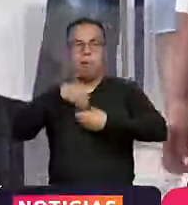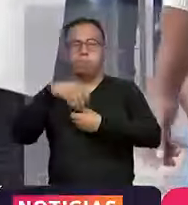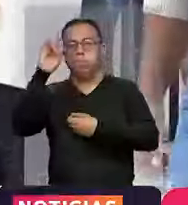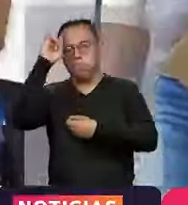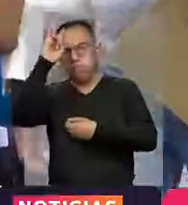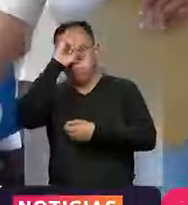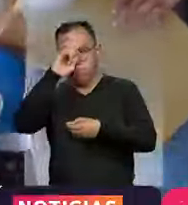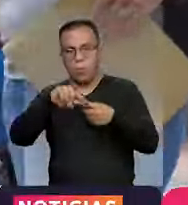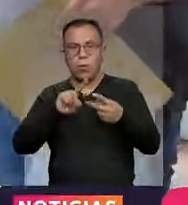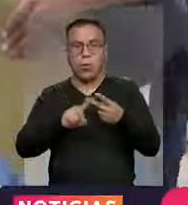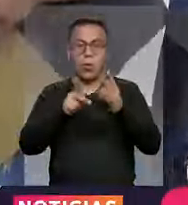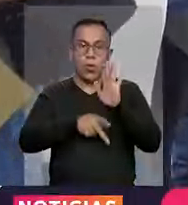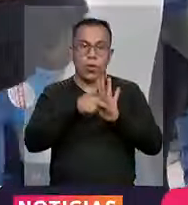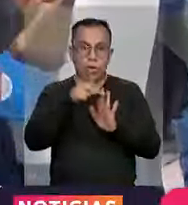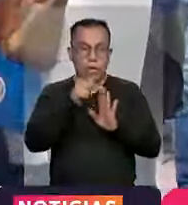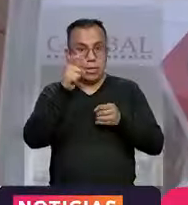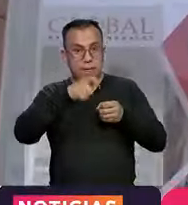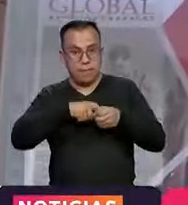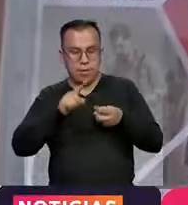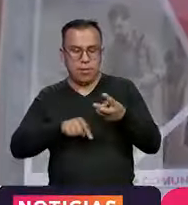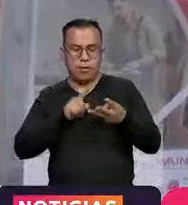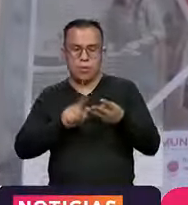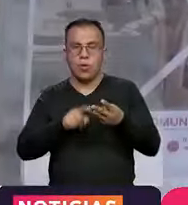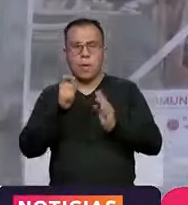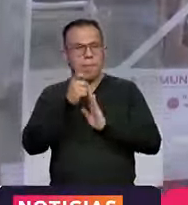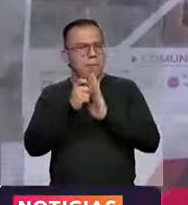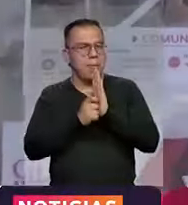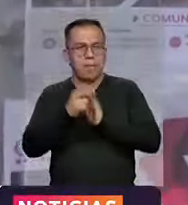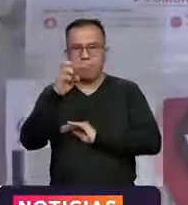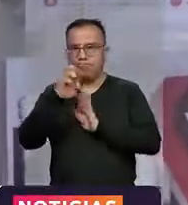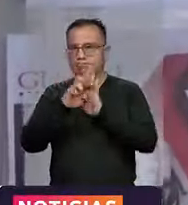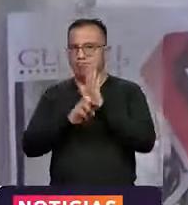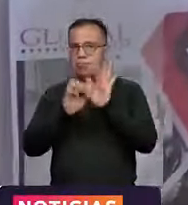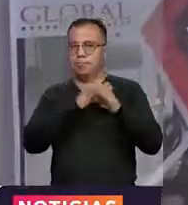en Madrid, hojas de vida diligenciadas y cumplir con todos los protocolos de bioseguridad.